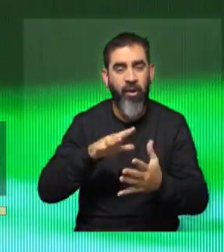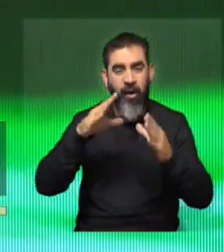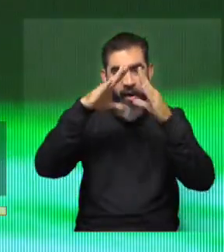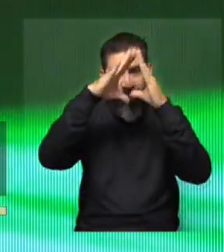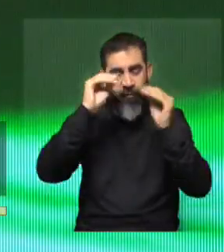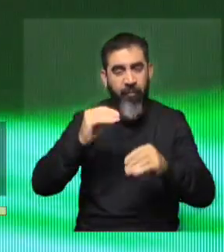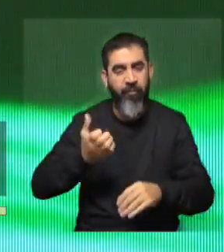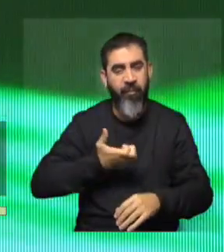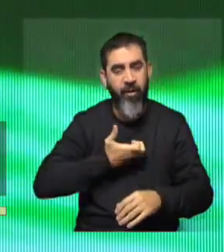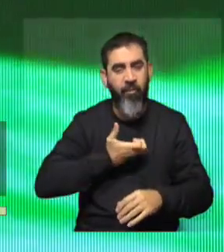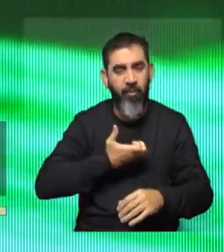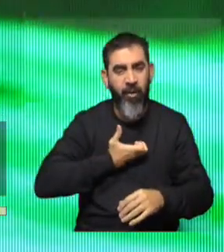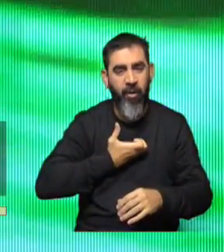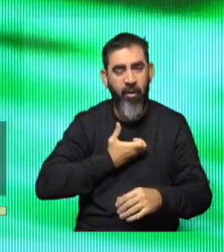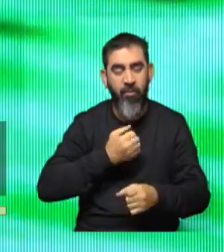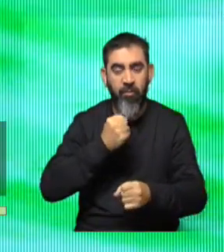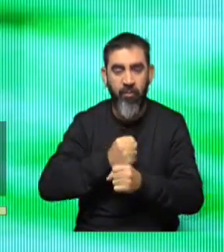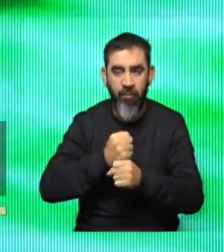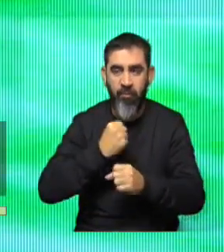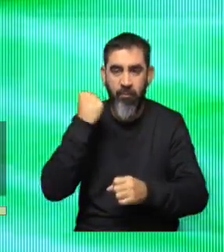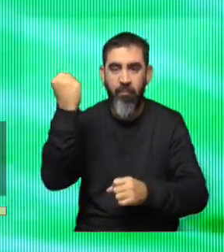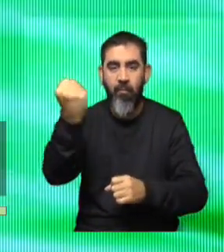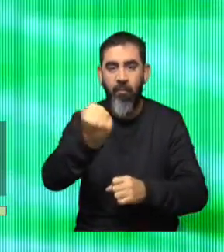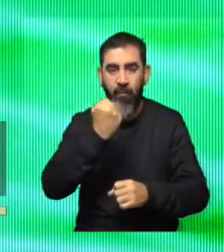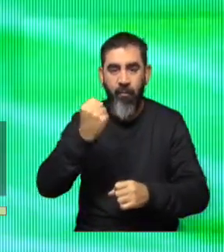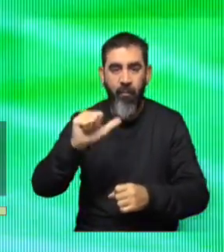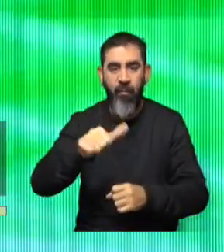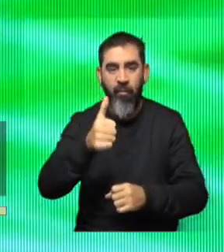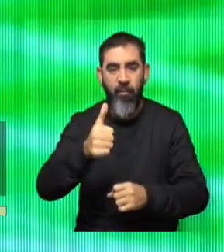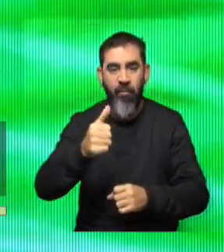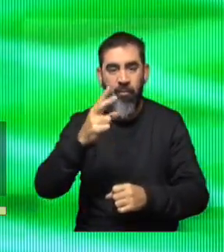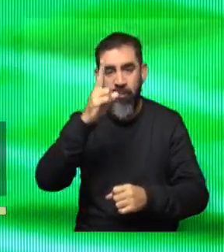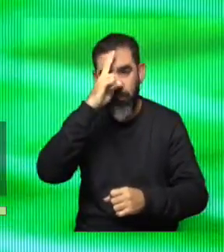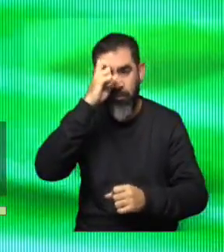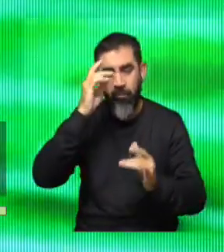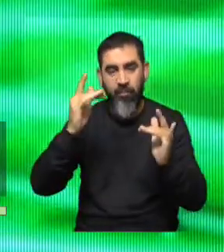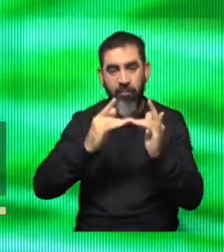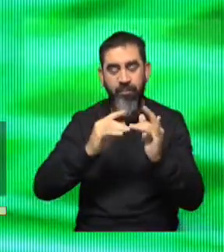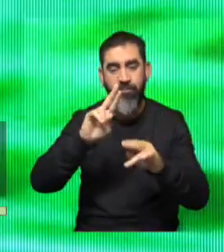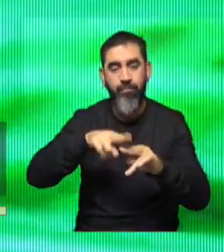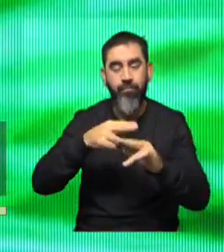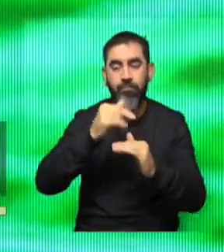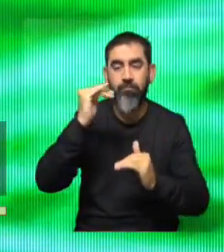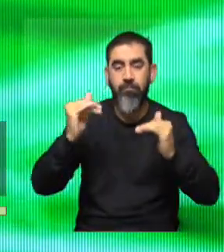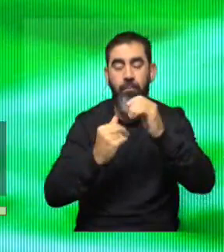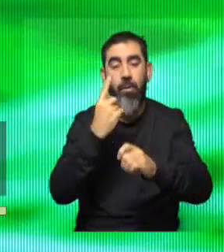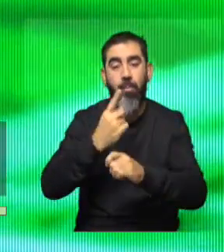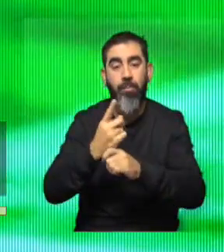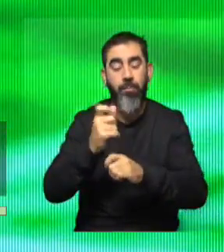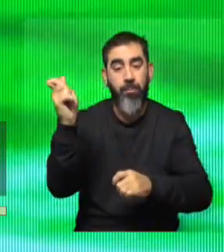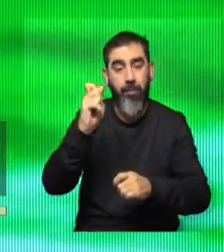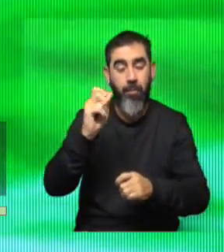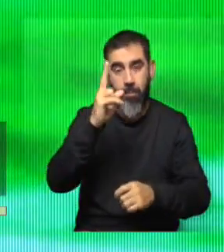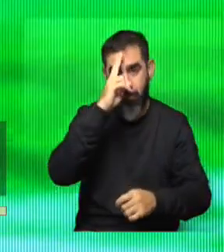asesinos se hizo un trabajo muy grande para lograr colocar al hospital Maciel en primer lugar como hospital público